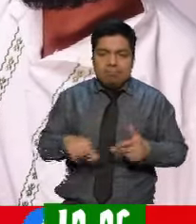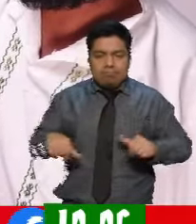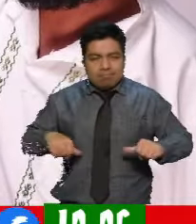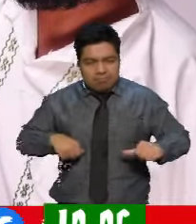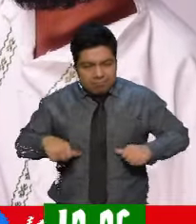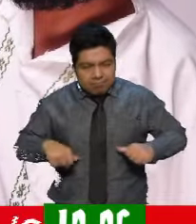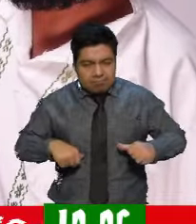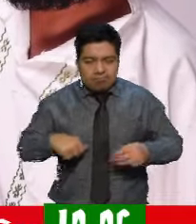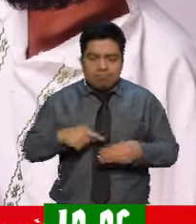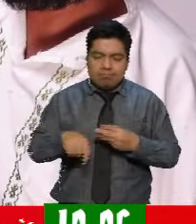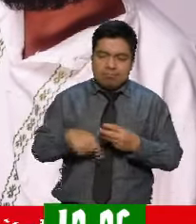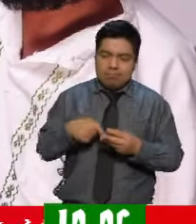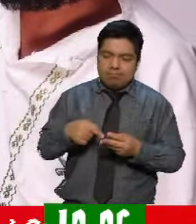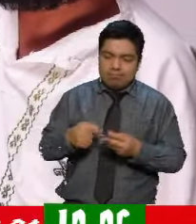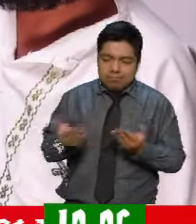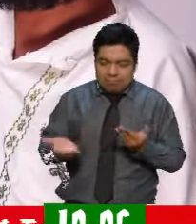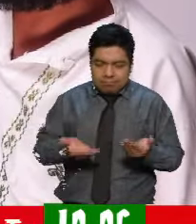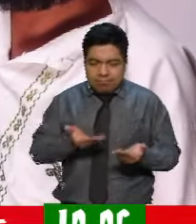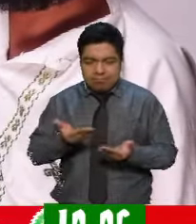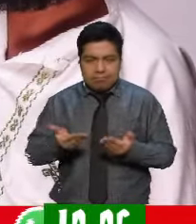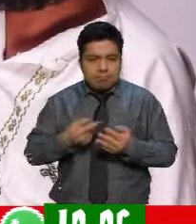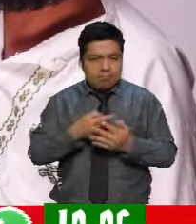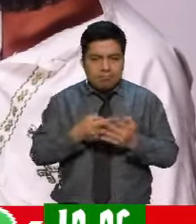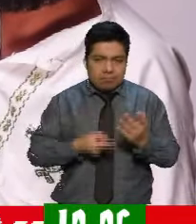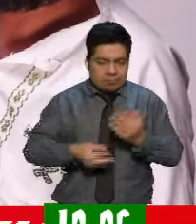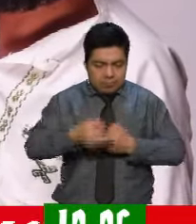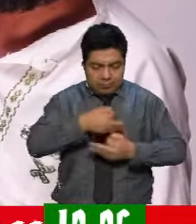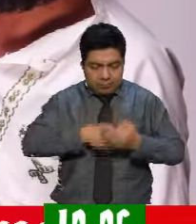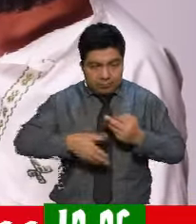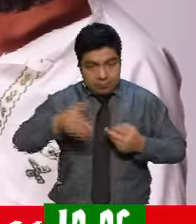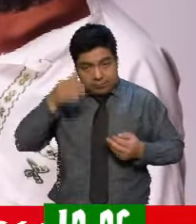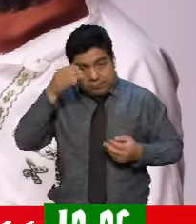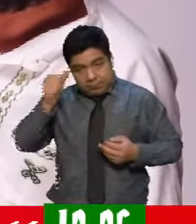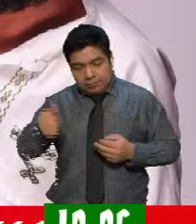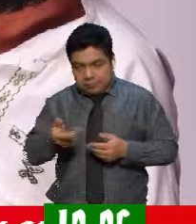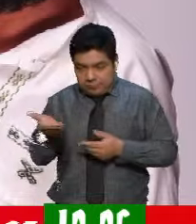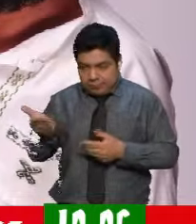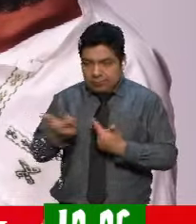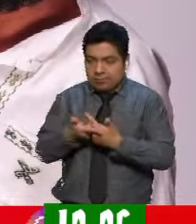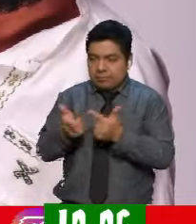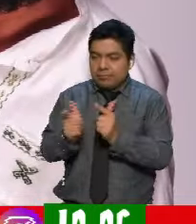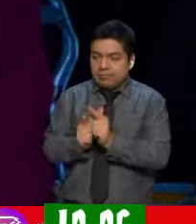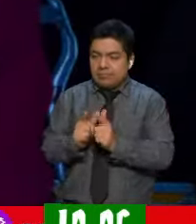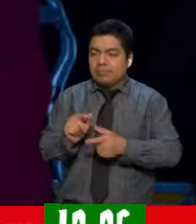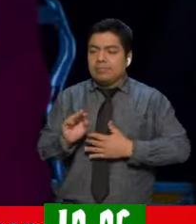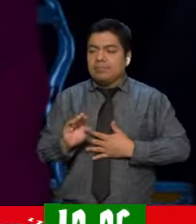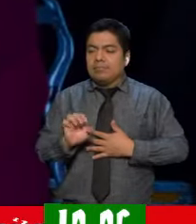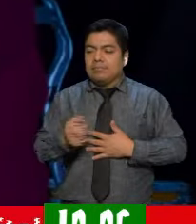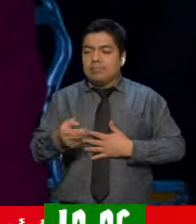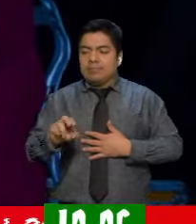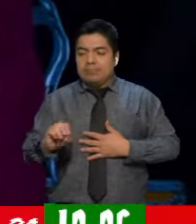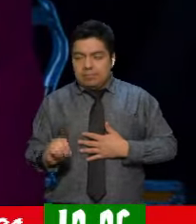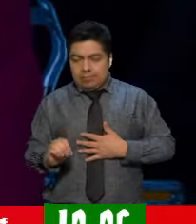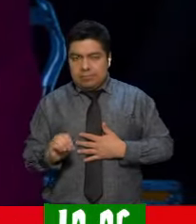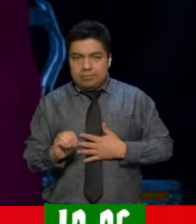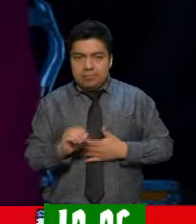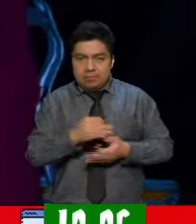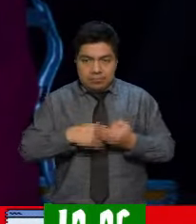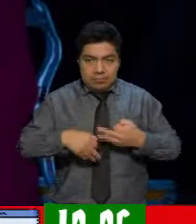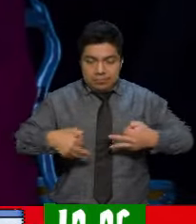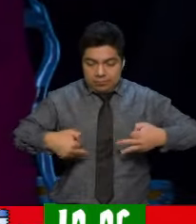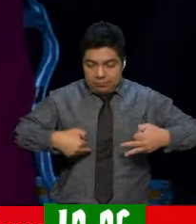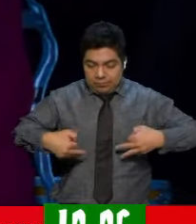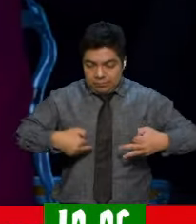danza. Es todo un concepto el que está manejando Buen Rostro. Sí, pues todos somos escénicos, todos hacemos teatro